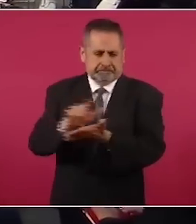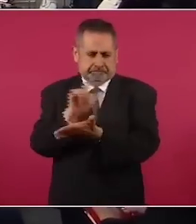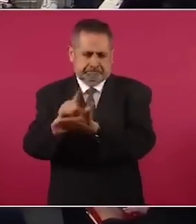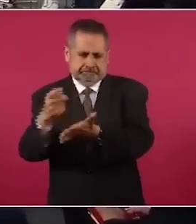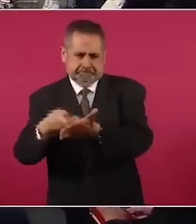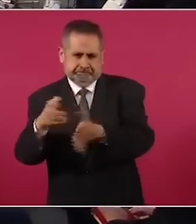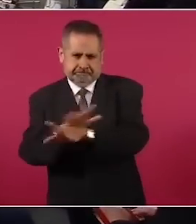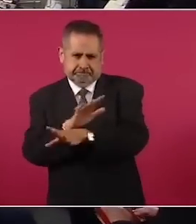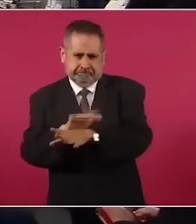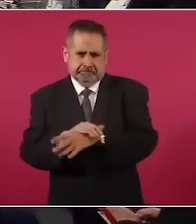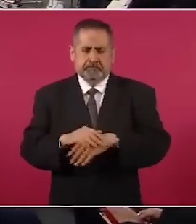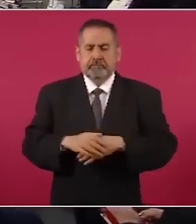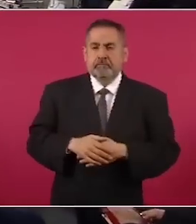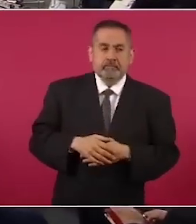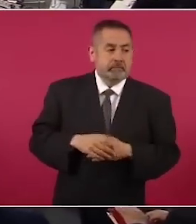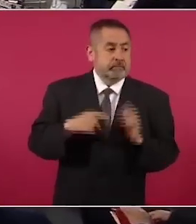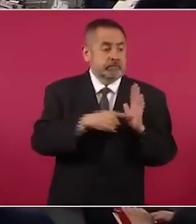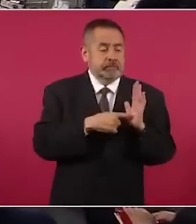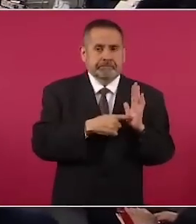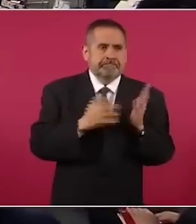Entonces sería muy bueno hacer otra.